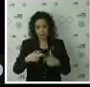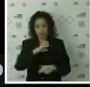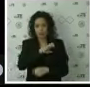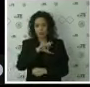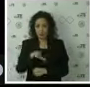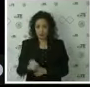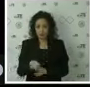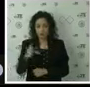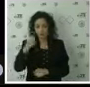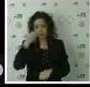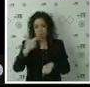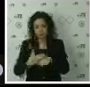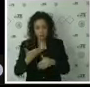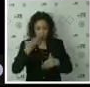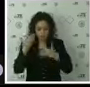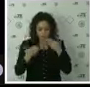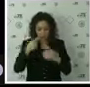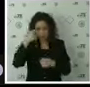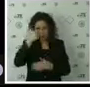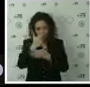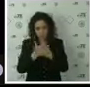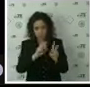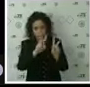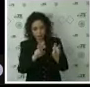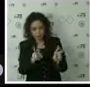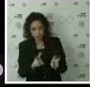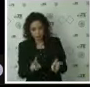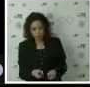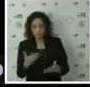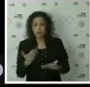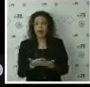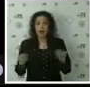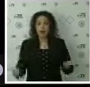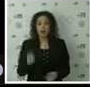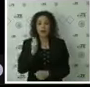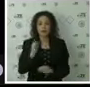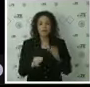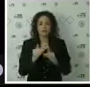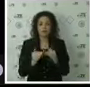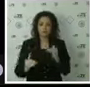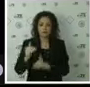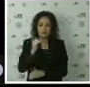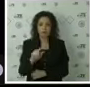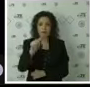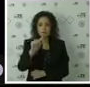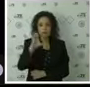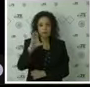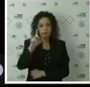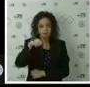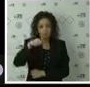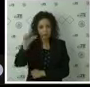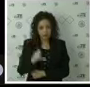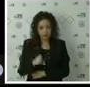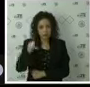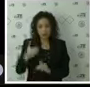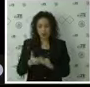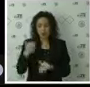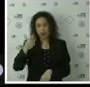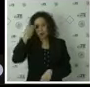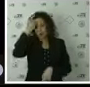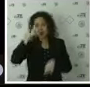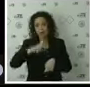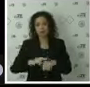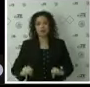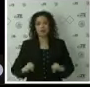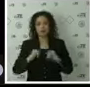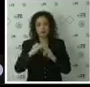de Estudio y Cuenta. Actualmente es magistrada del Tribunal Electoral de la Ciudad de México, donde previamente fue directora del Instituto